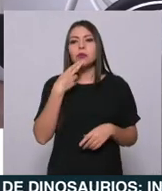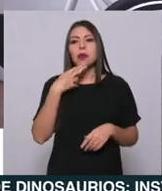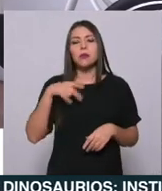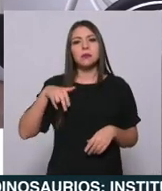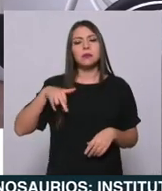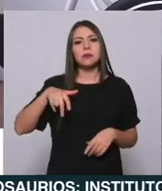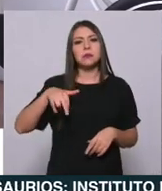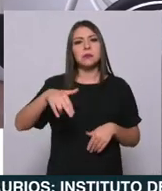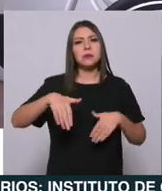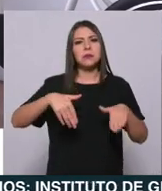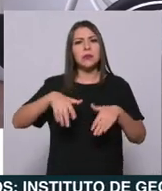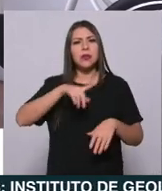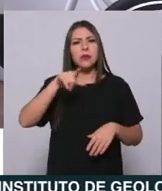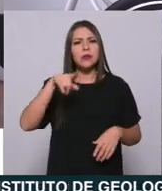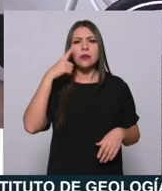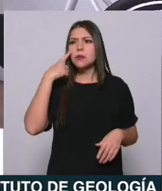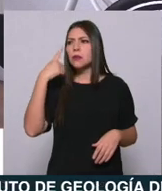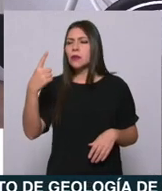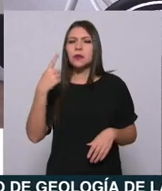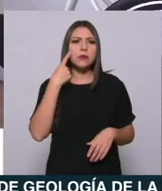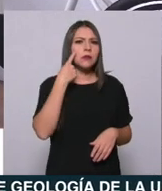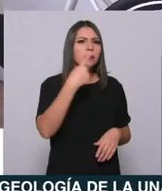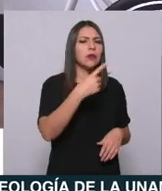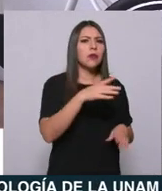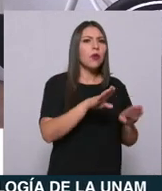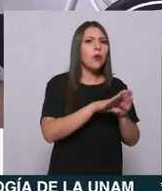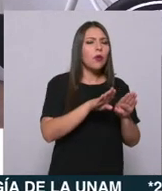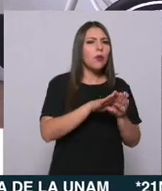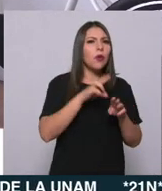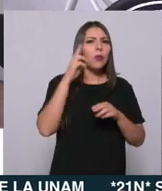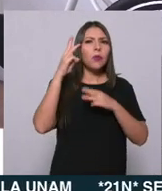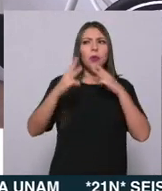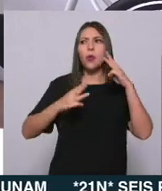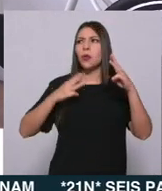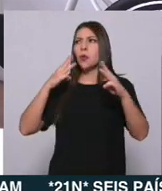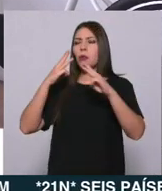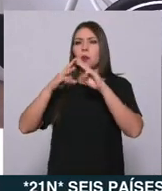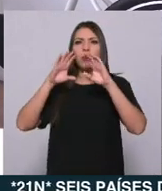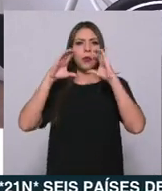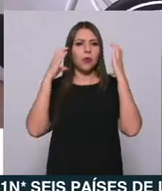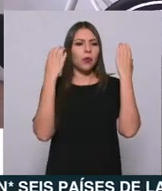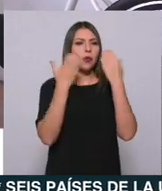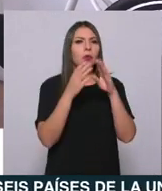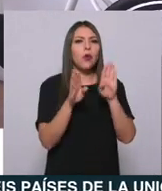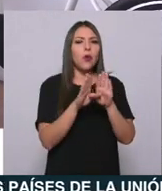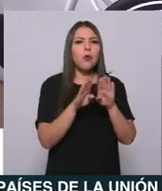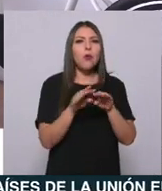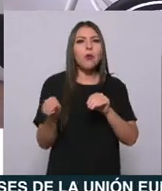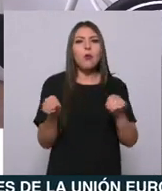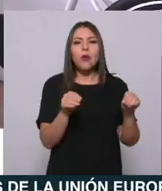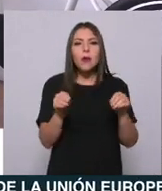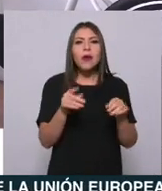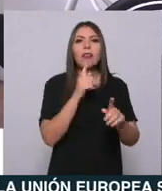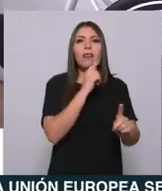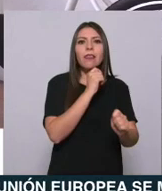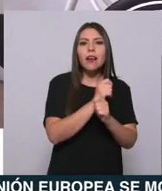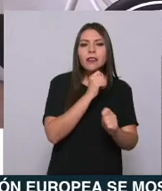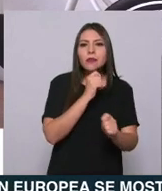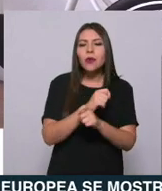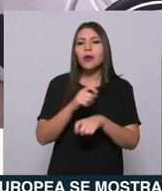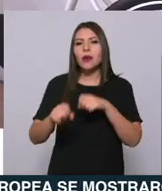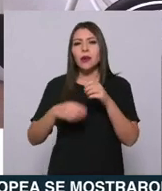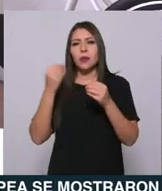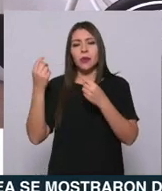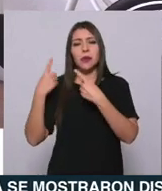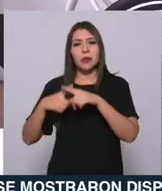análisis de cómo sucede la movilidad a nivel mundial, podemos ver que gran parte de las ciudades, especialmente en